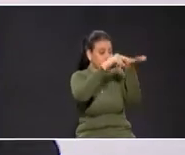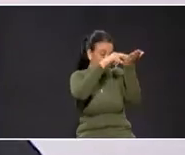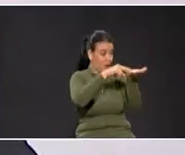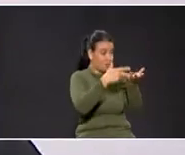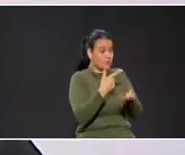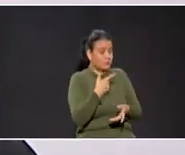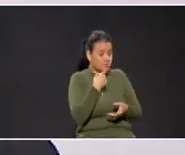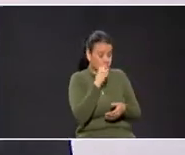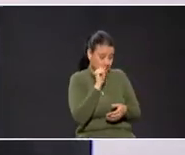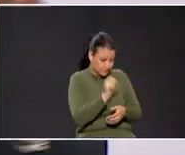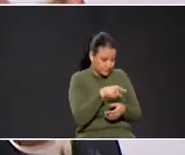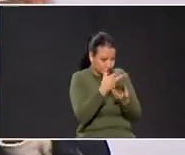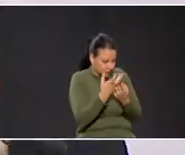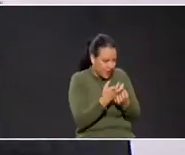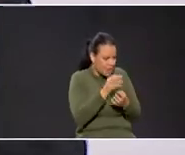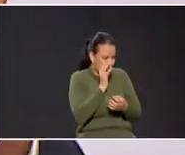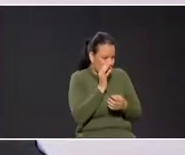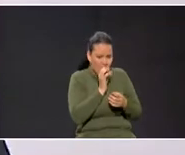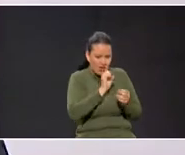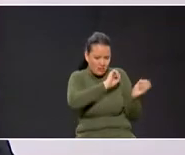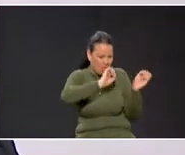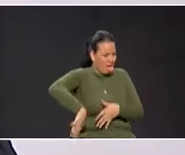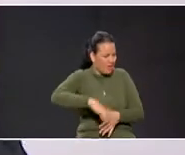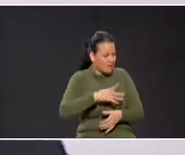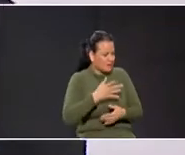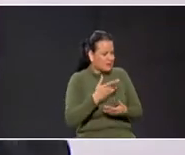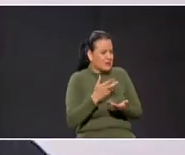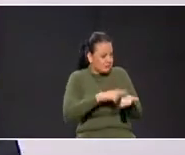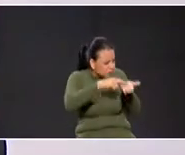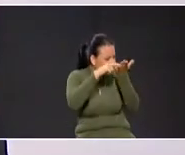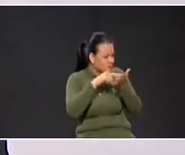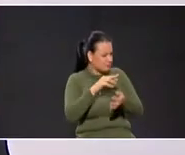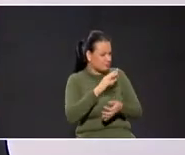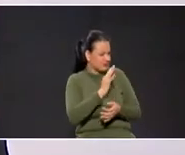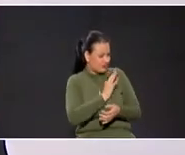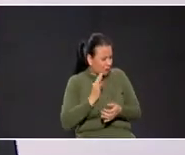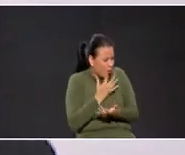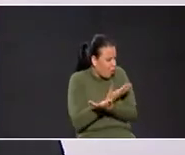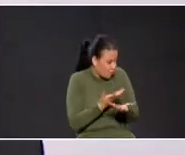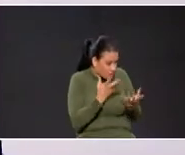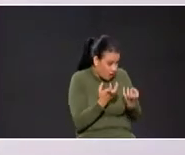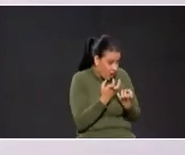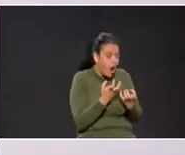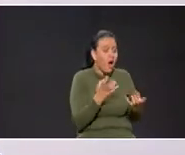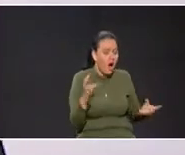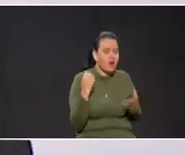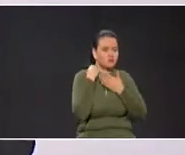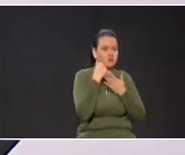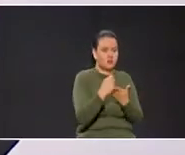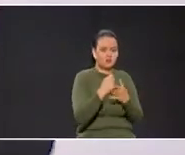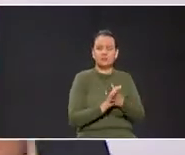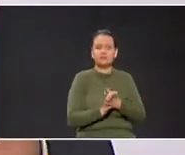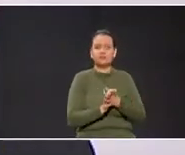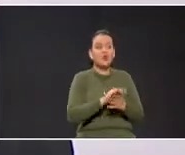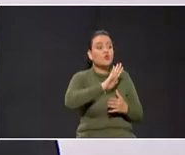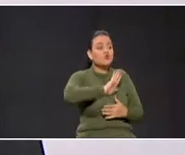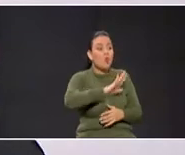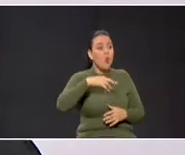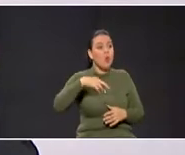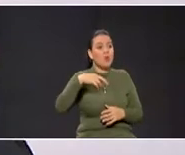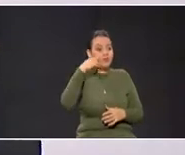y salir de las adicciones pues lo pueden hacer y reincorporarse a la vida de la mano también de sus familias respetaremos los derechos humanos todo el